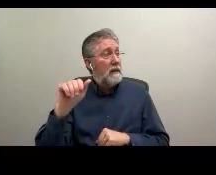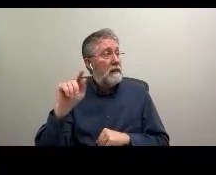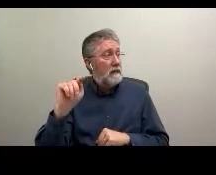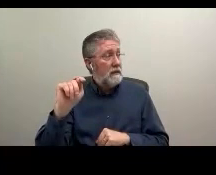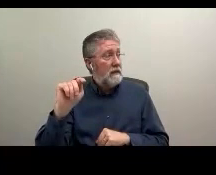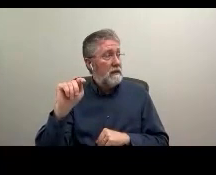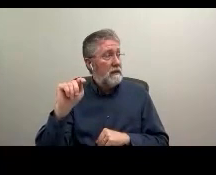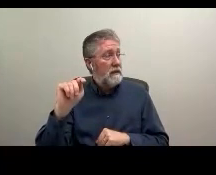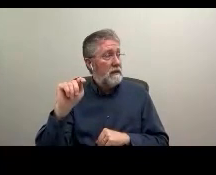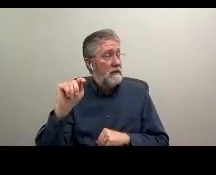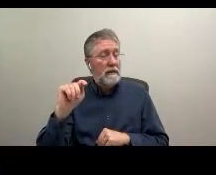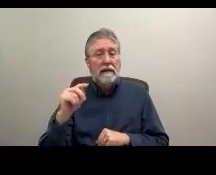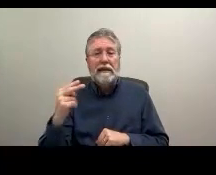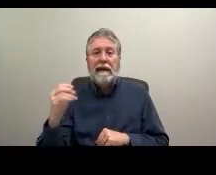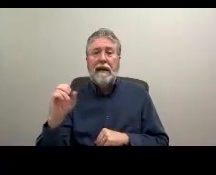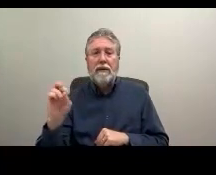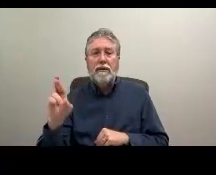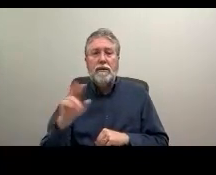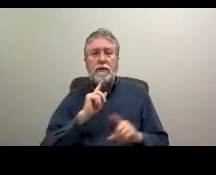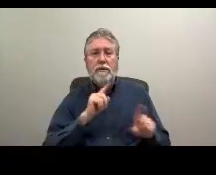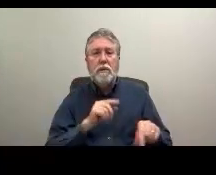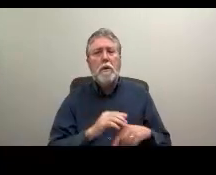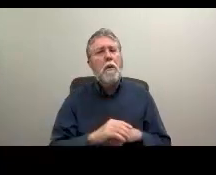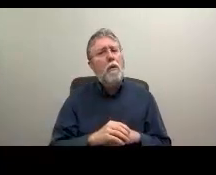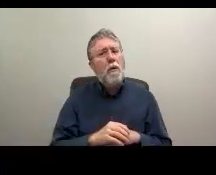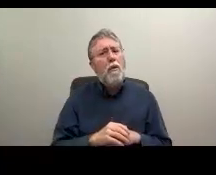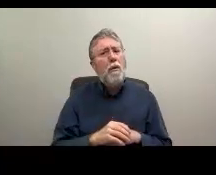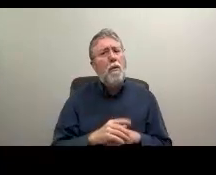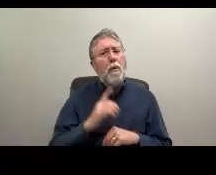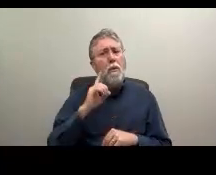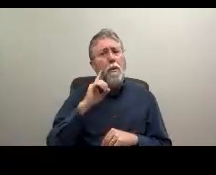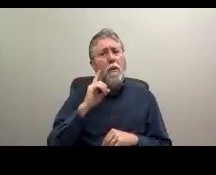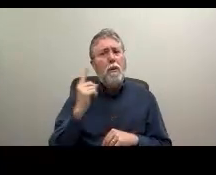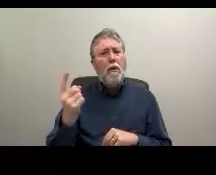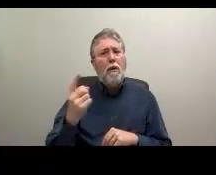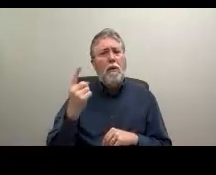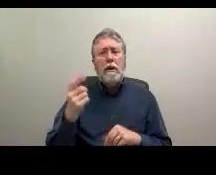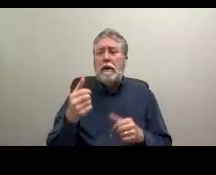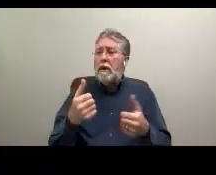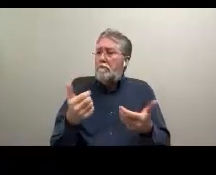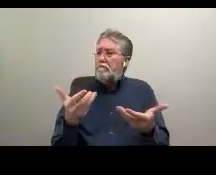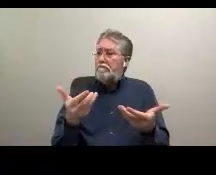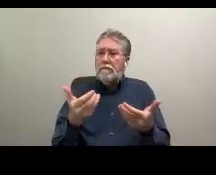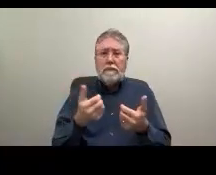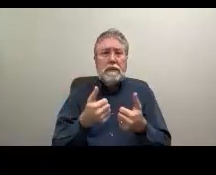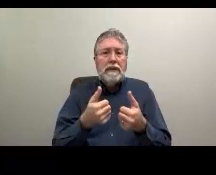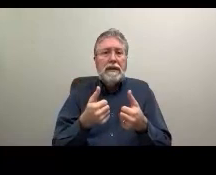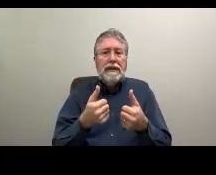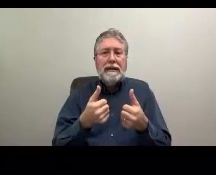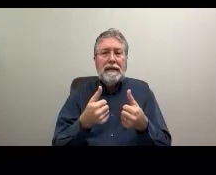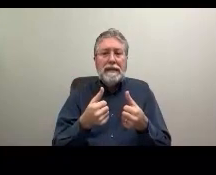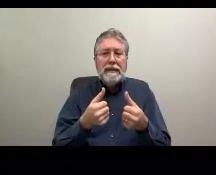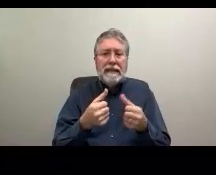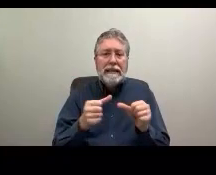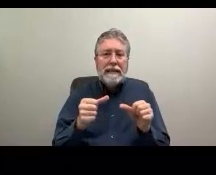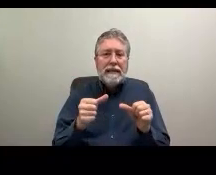Siempre podemos, en cualquier momento, tener las ecorregiones que unimos al píxel.